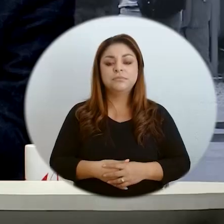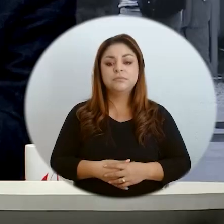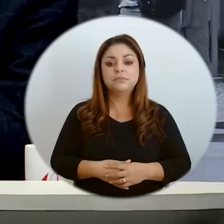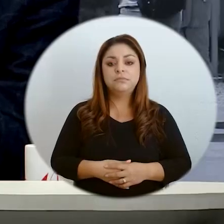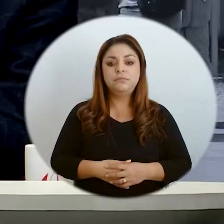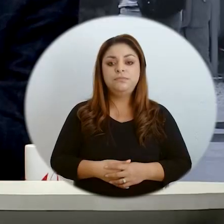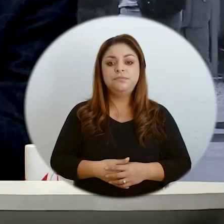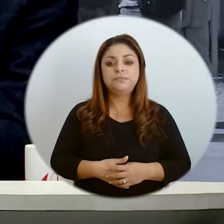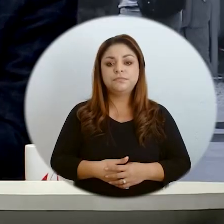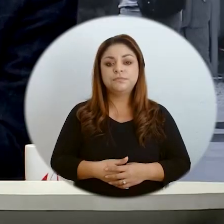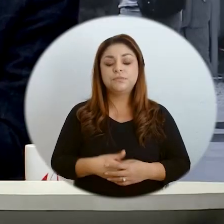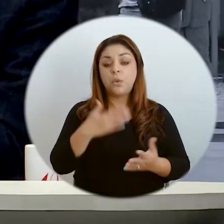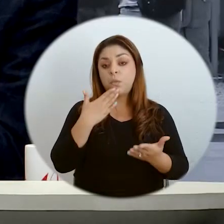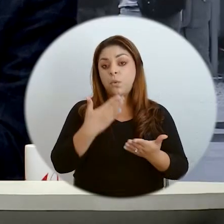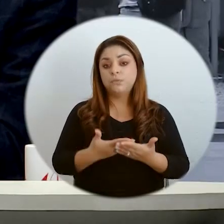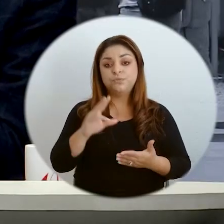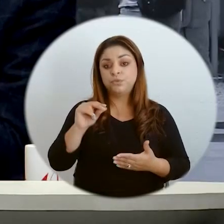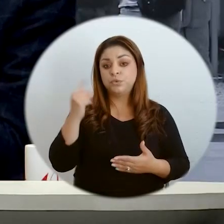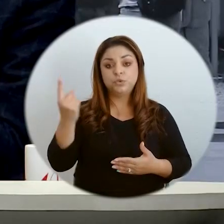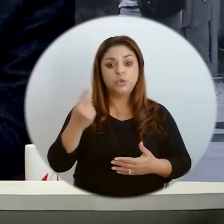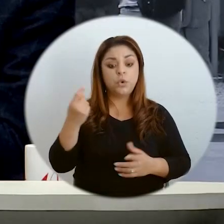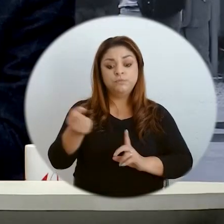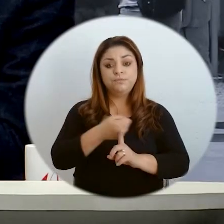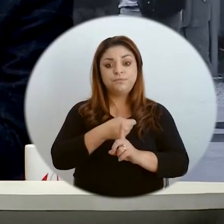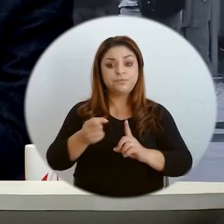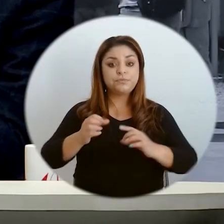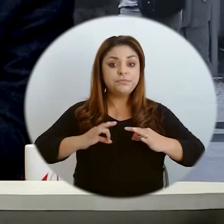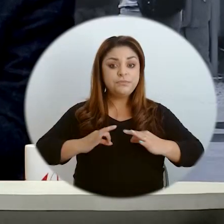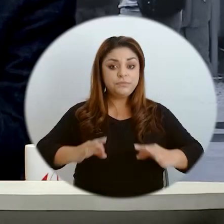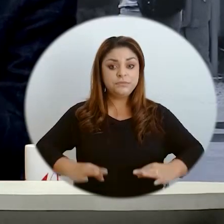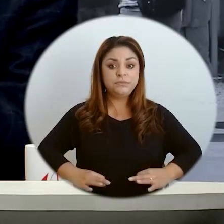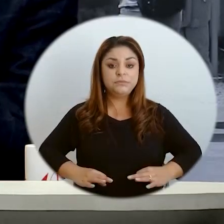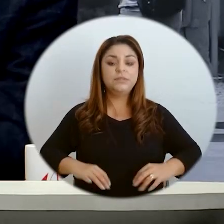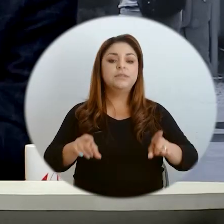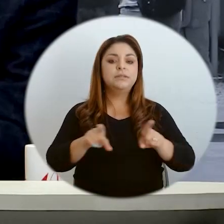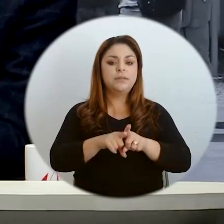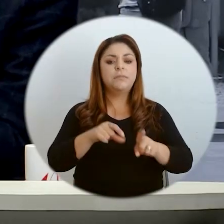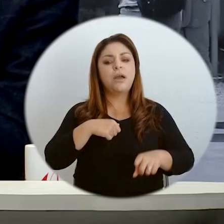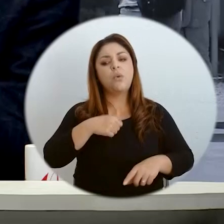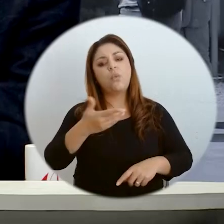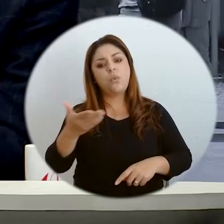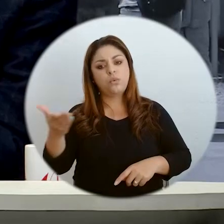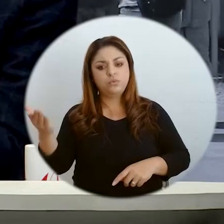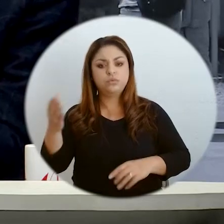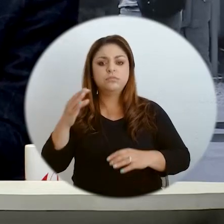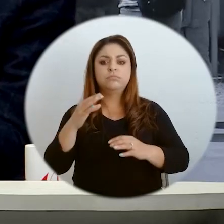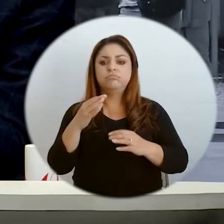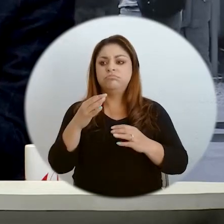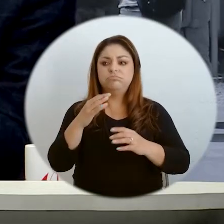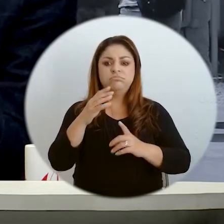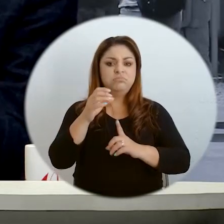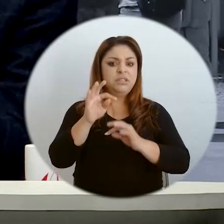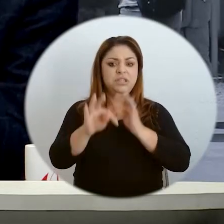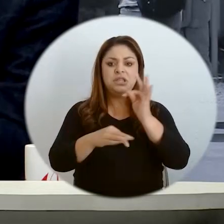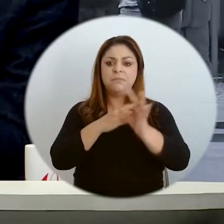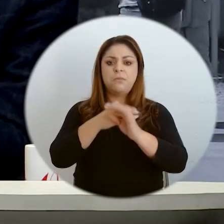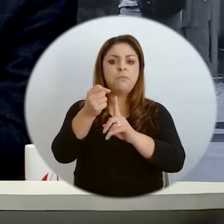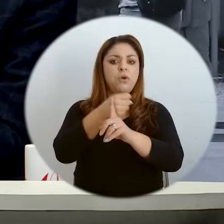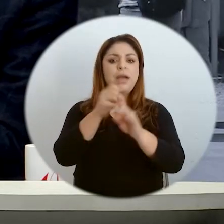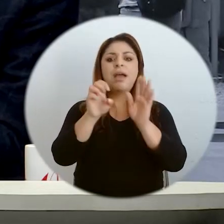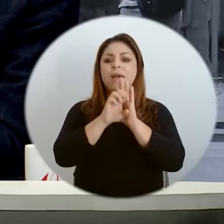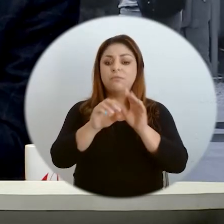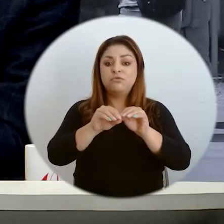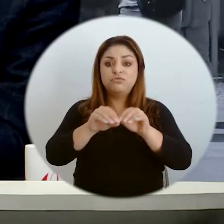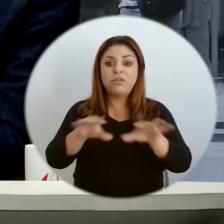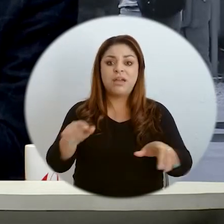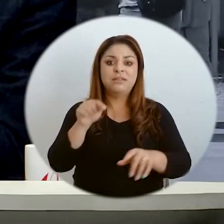Y bueno, y no es solo esa violencia física, ¿verdad? También está otros tipos de violencia muy frecuentes